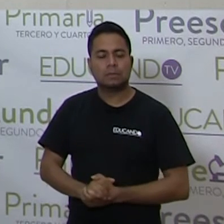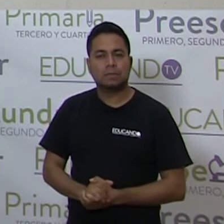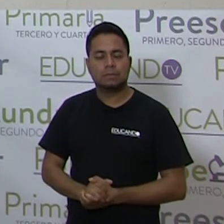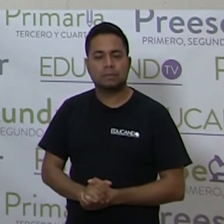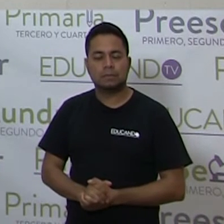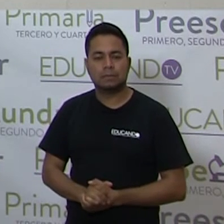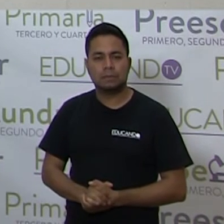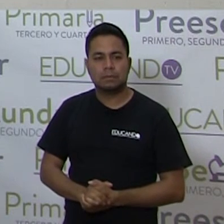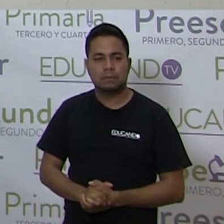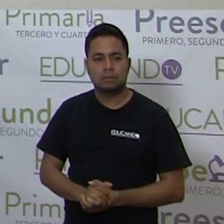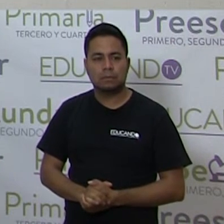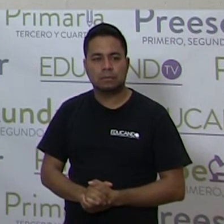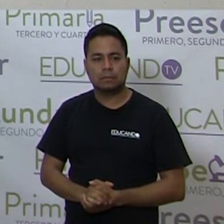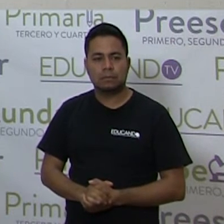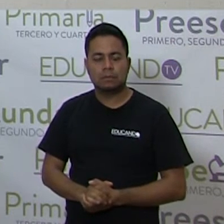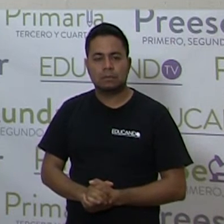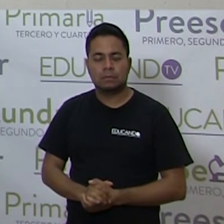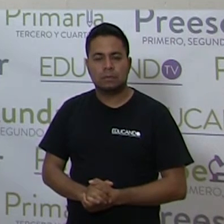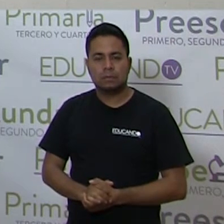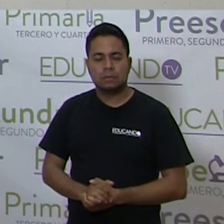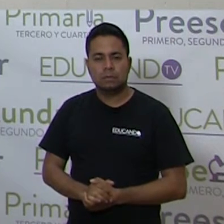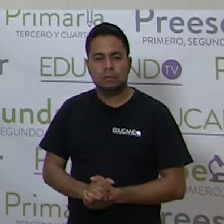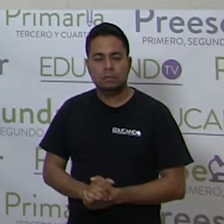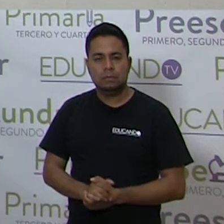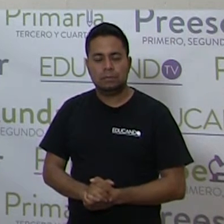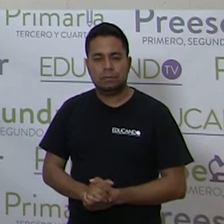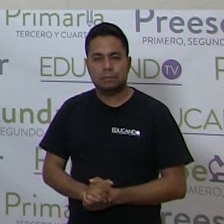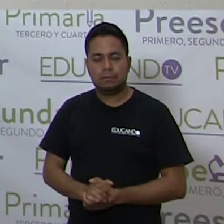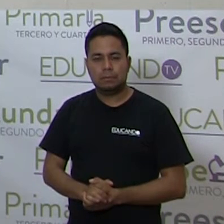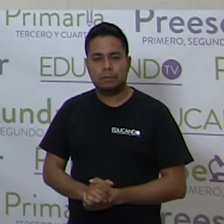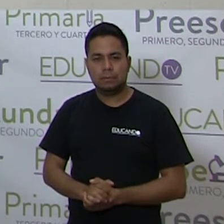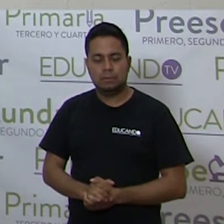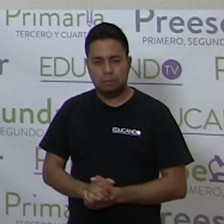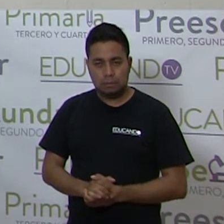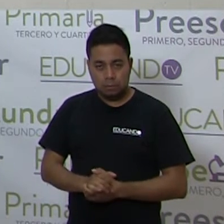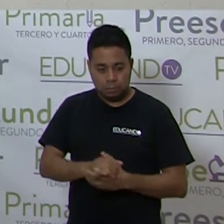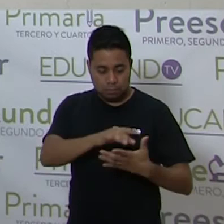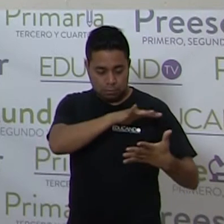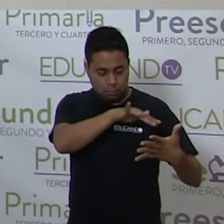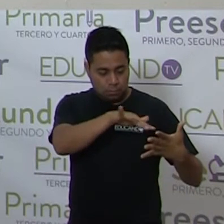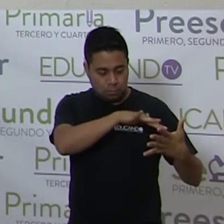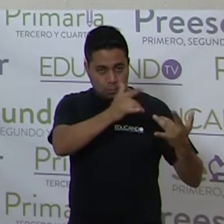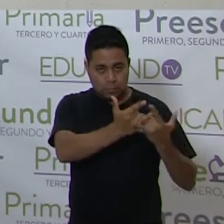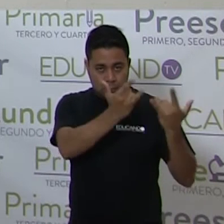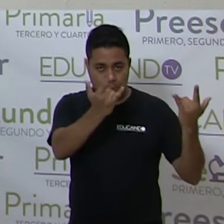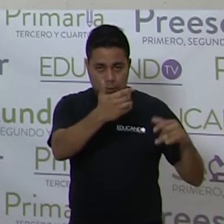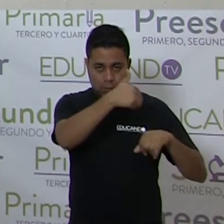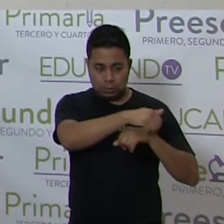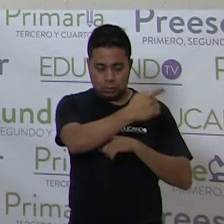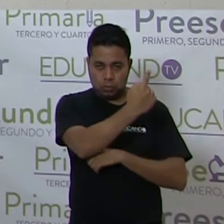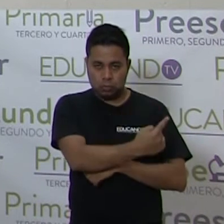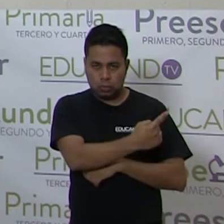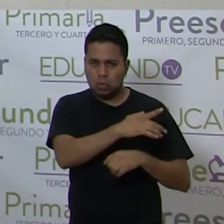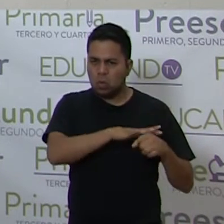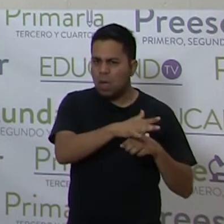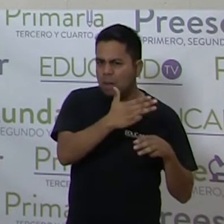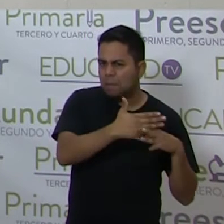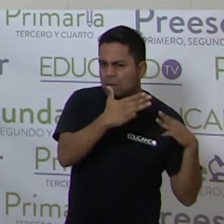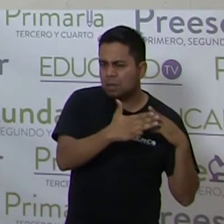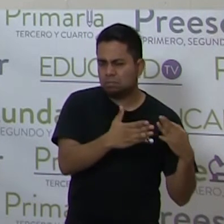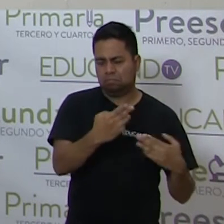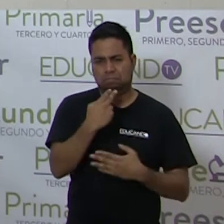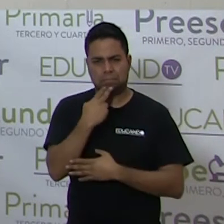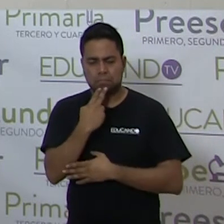Ahora, por ejemplo, en el mito de la creación del hombre, en el griego, ¿qué materiales se mencionan? Bueno,